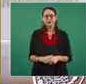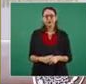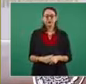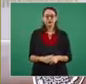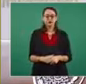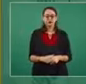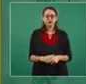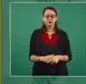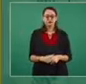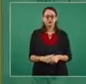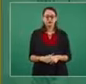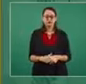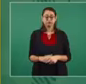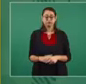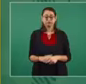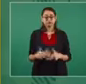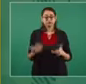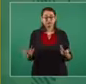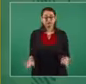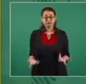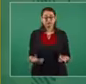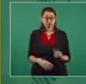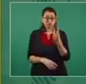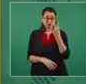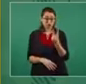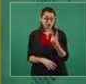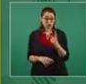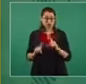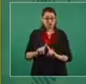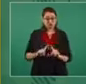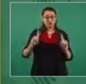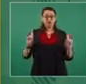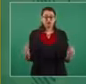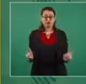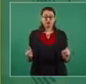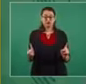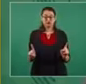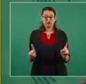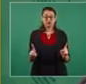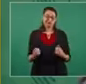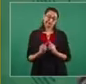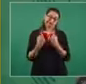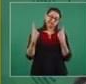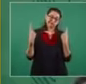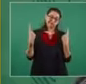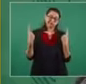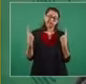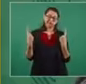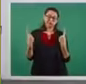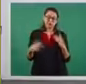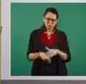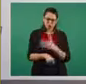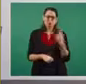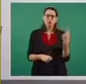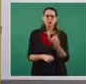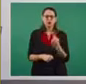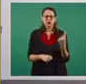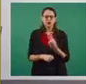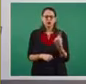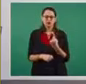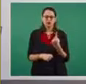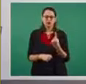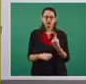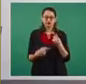Son dos diferencias. Una, que tiene que ver con el hecho de que